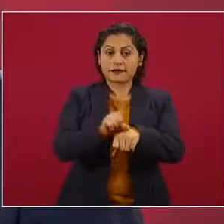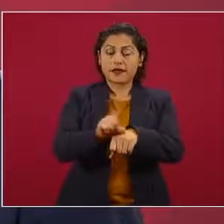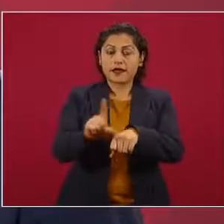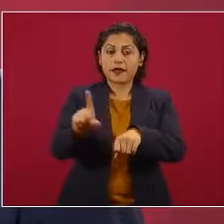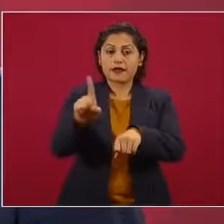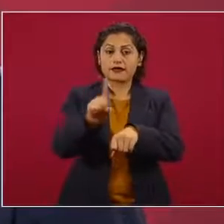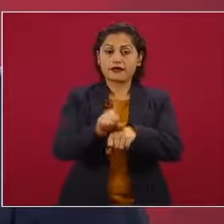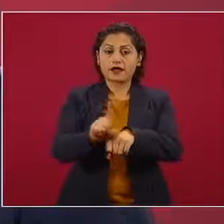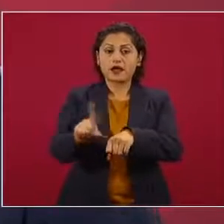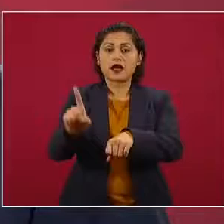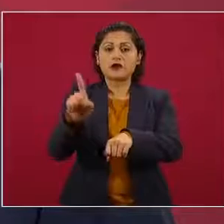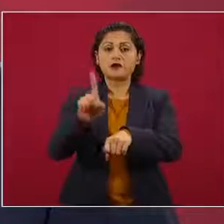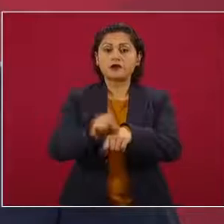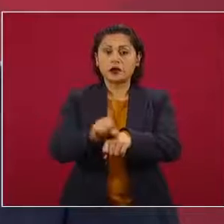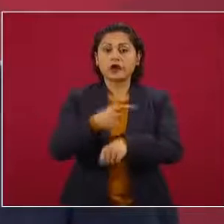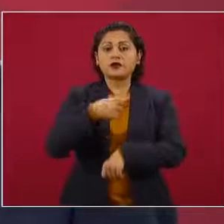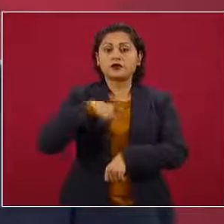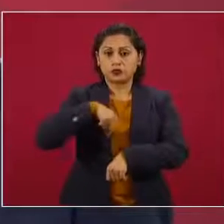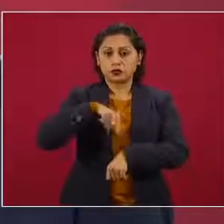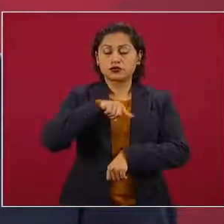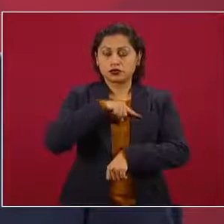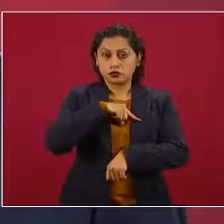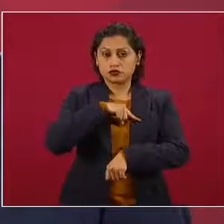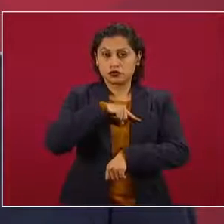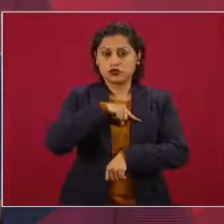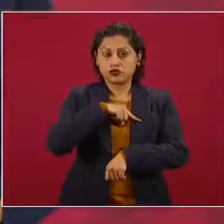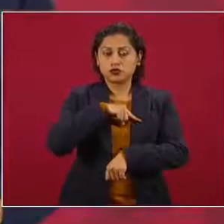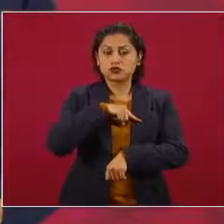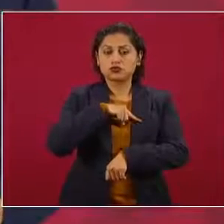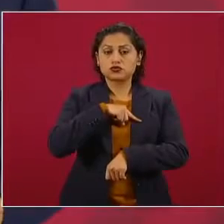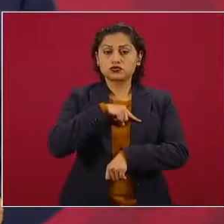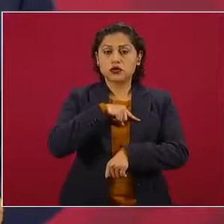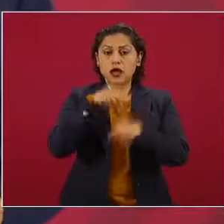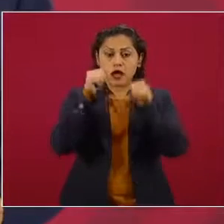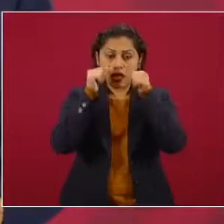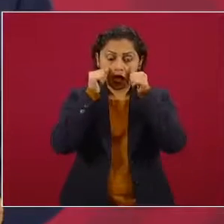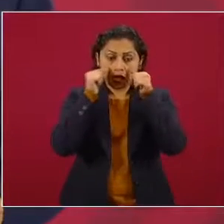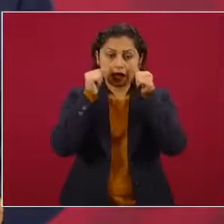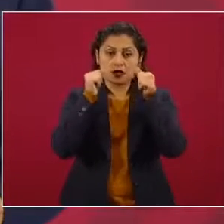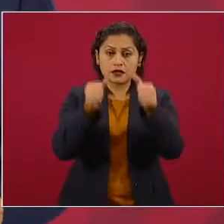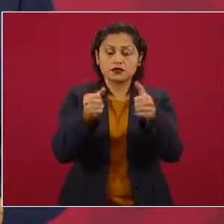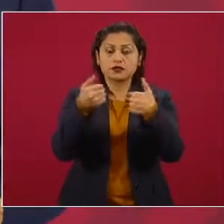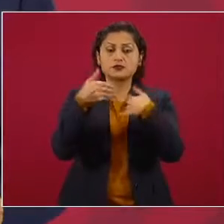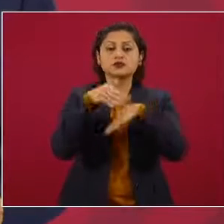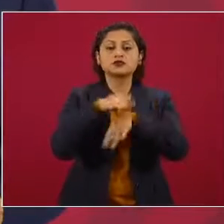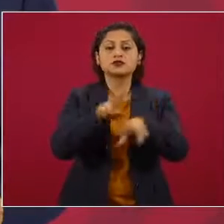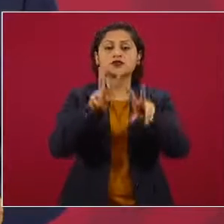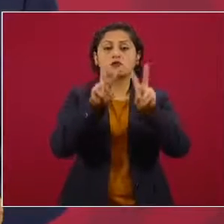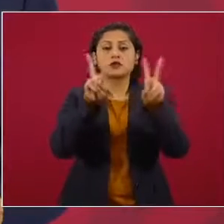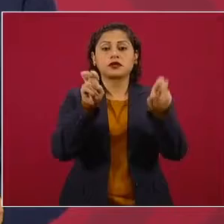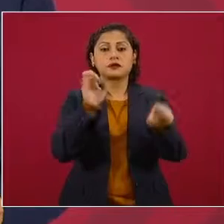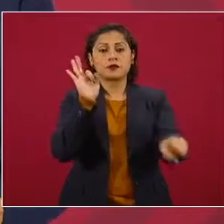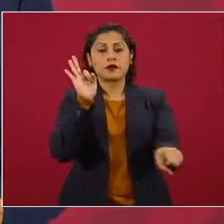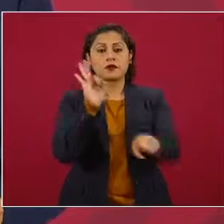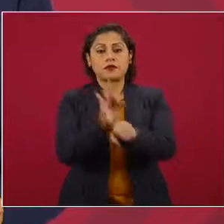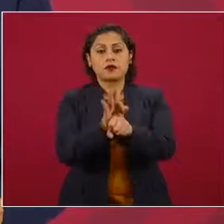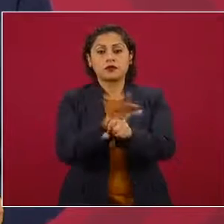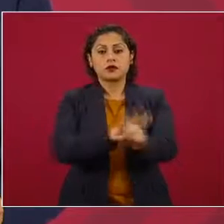atendemos lo relacionado con la protección de hombres y de